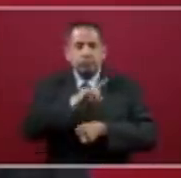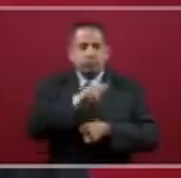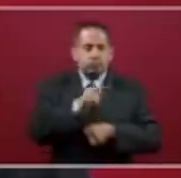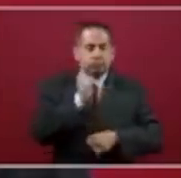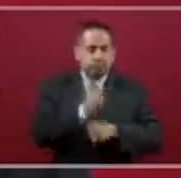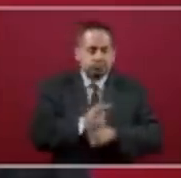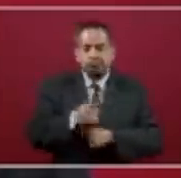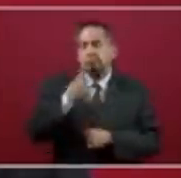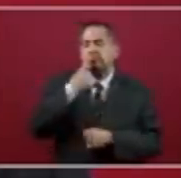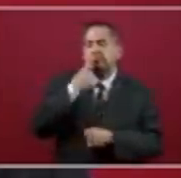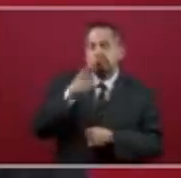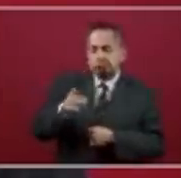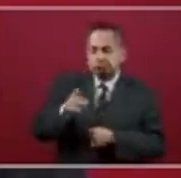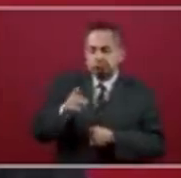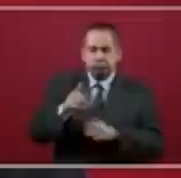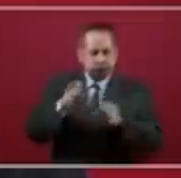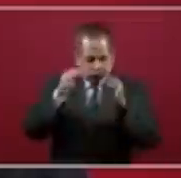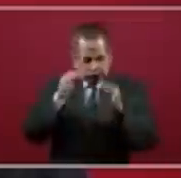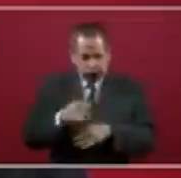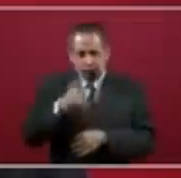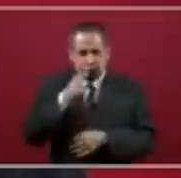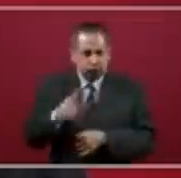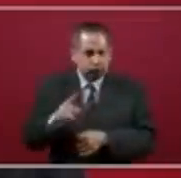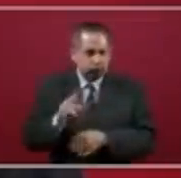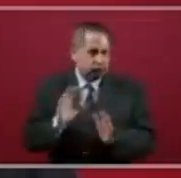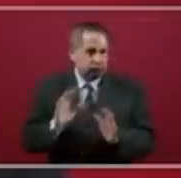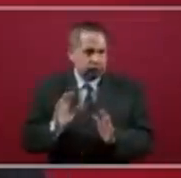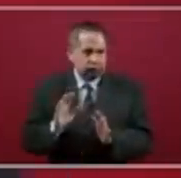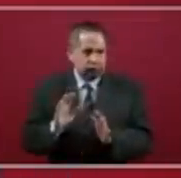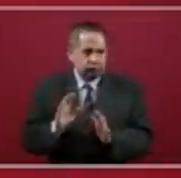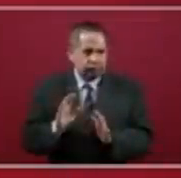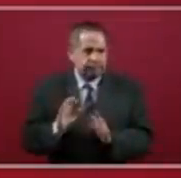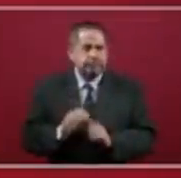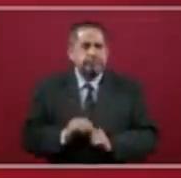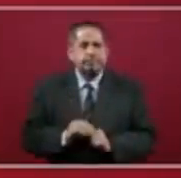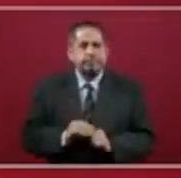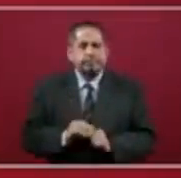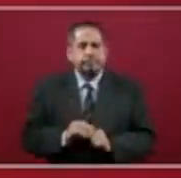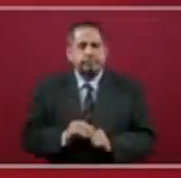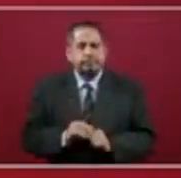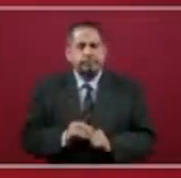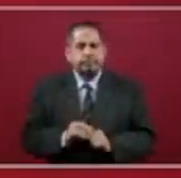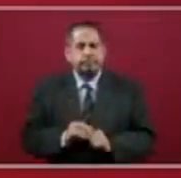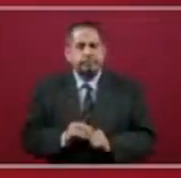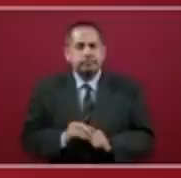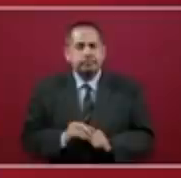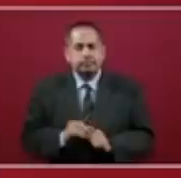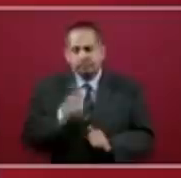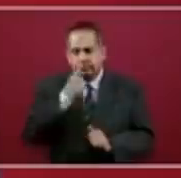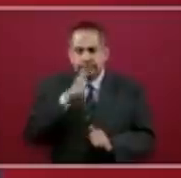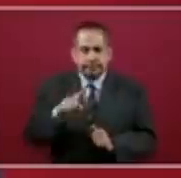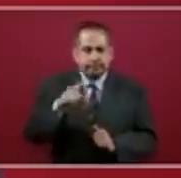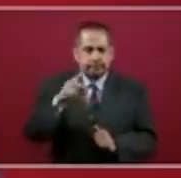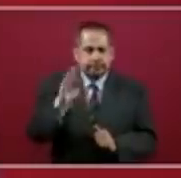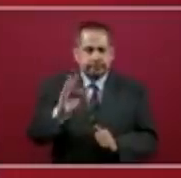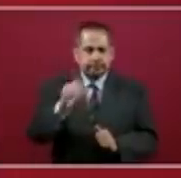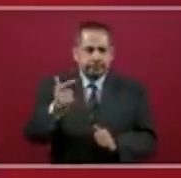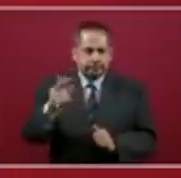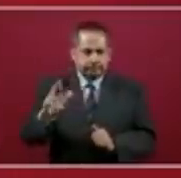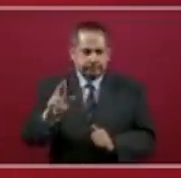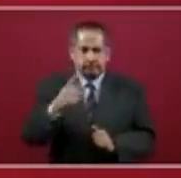denuncia formal a la Fiscalía General,